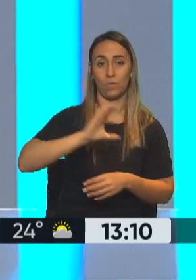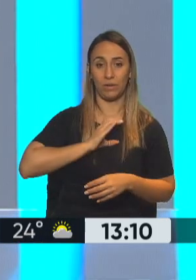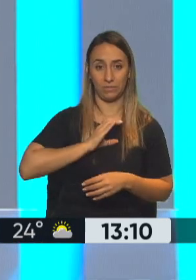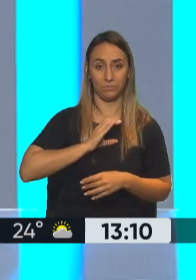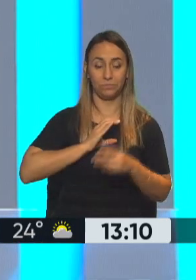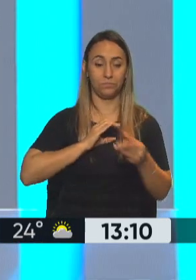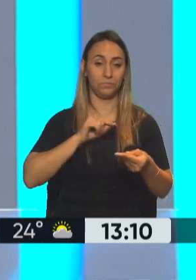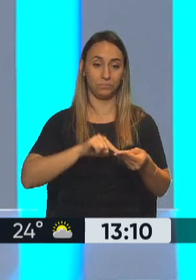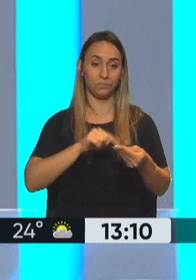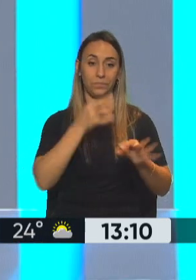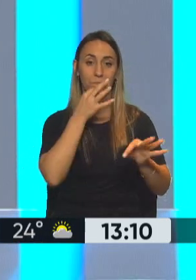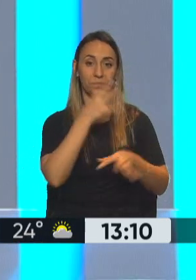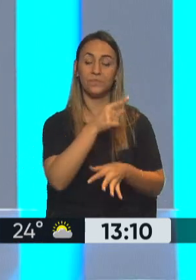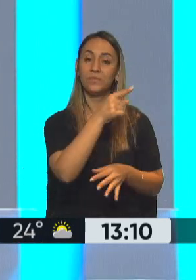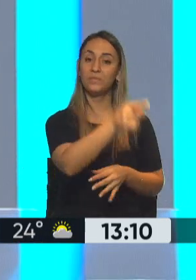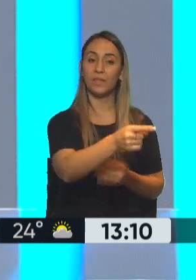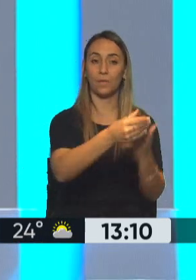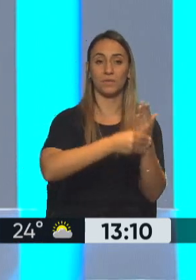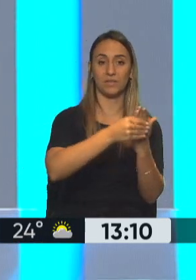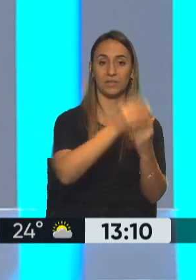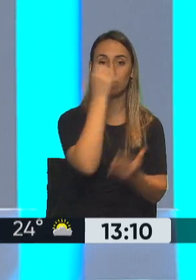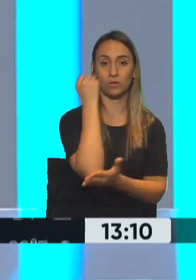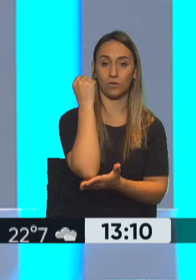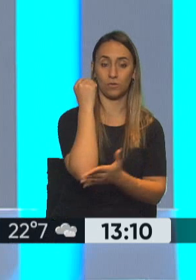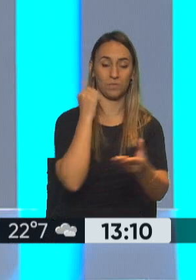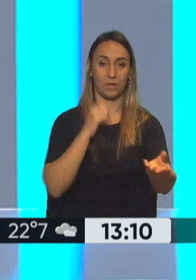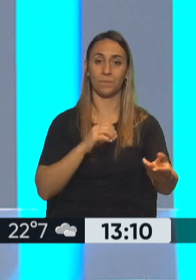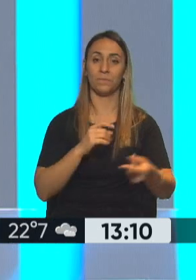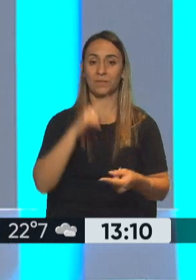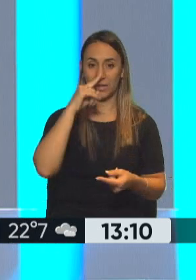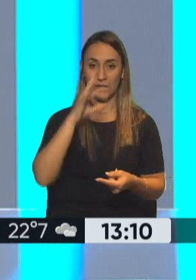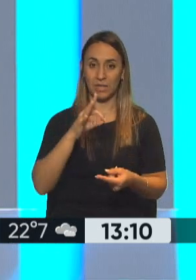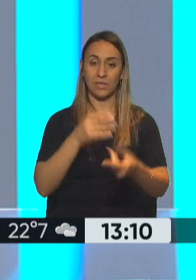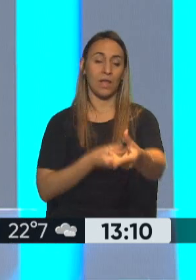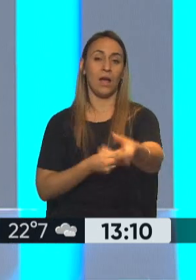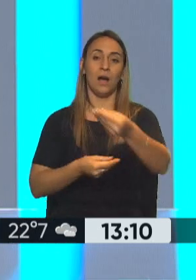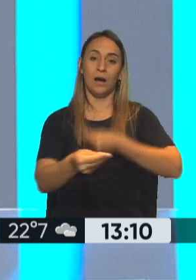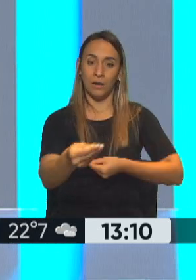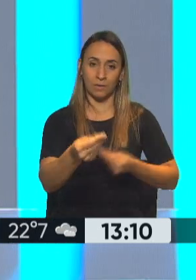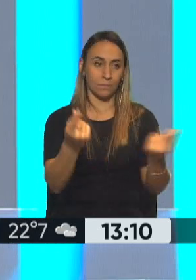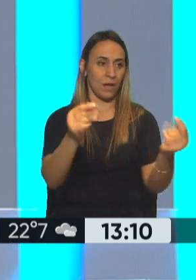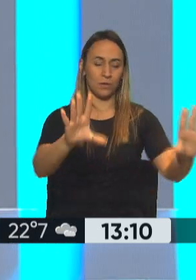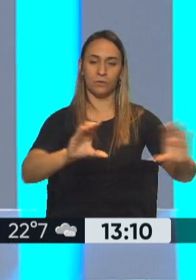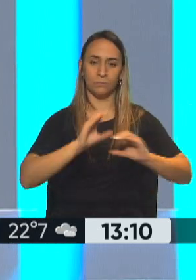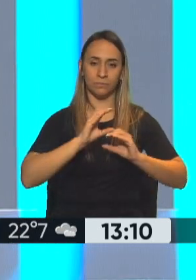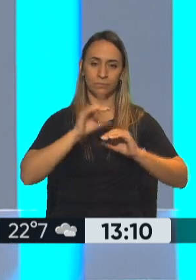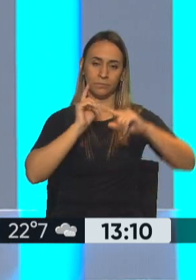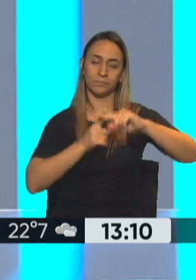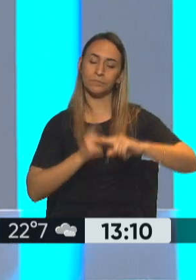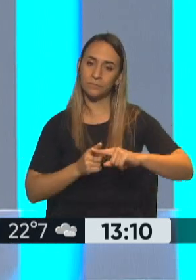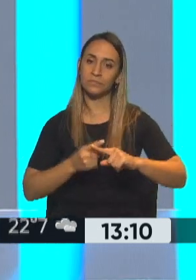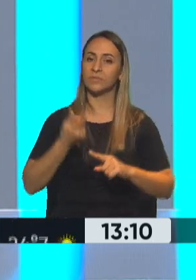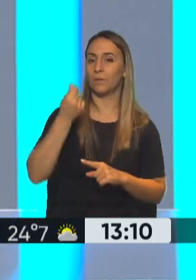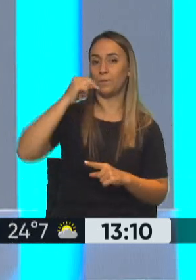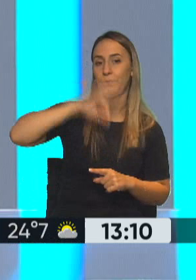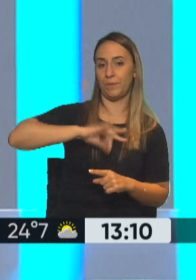de Economía. Es decir, cobra un 30%, otro 70% se canjea por bonos. Dice que esta operación ya hace algunos cálculos sobre los beneficios que